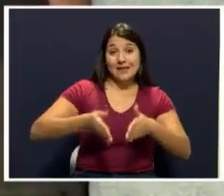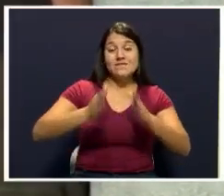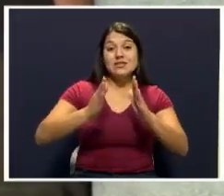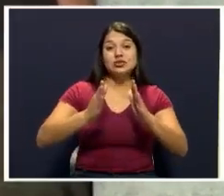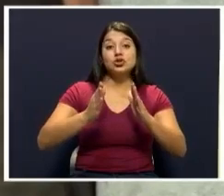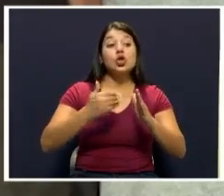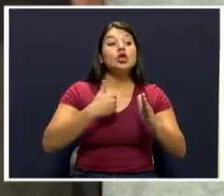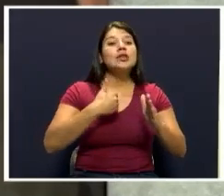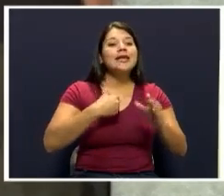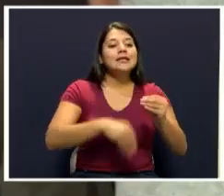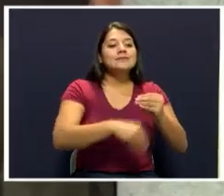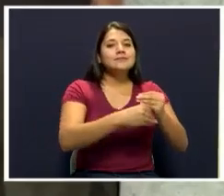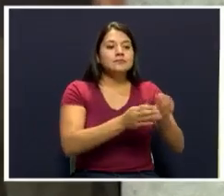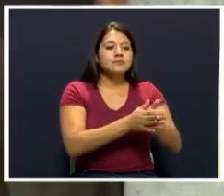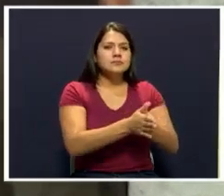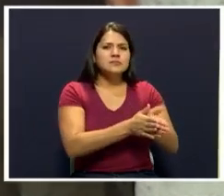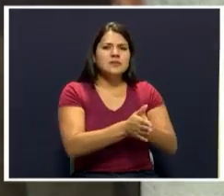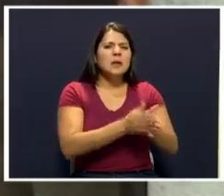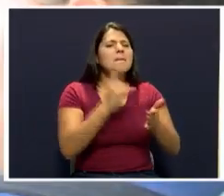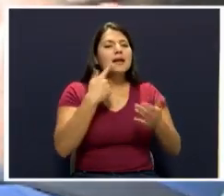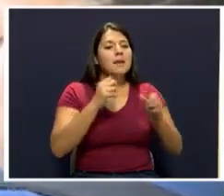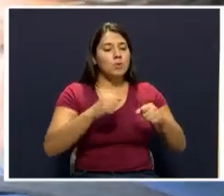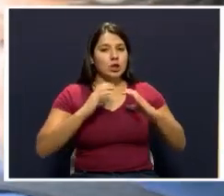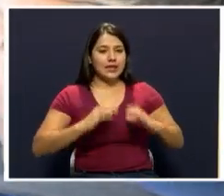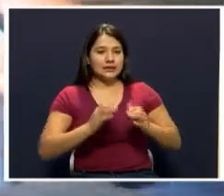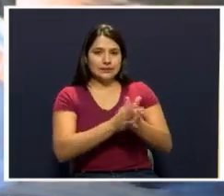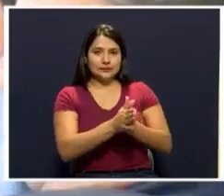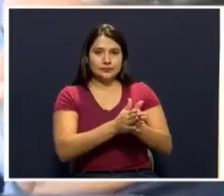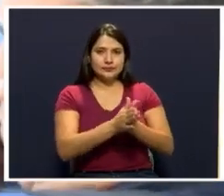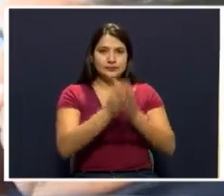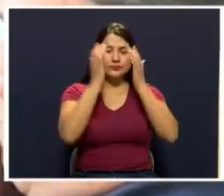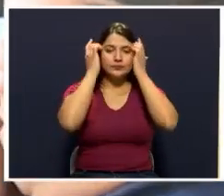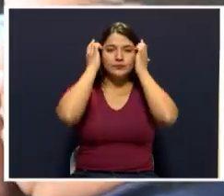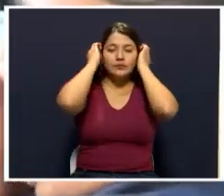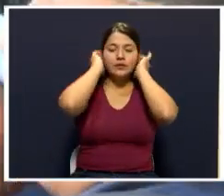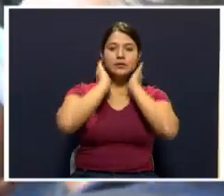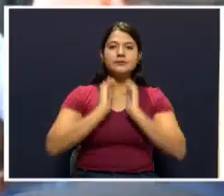un lavatorio para que los clientes se laven las manos.